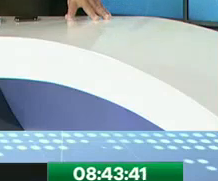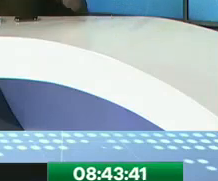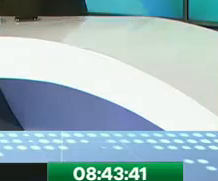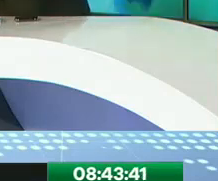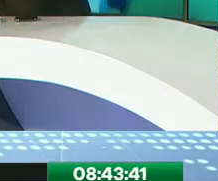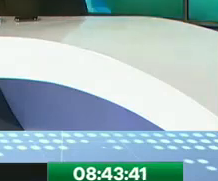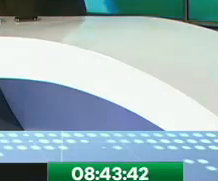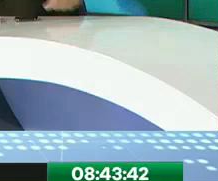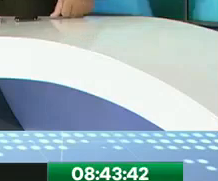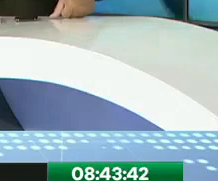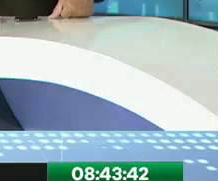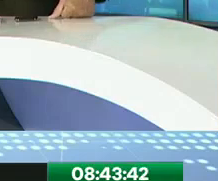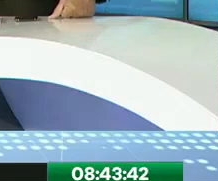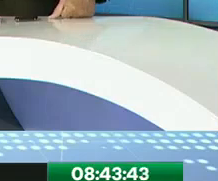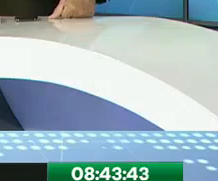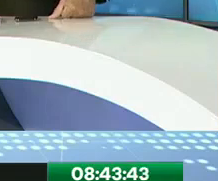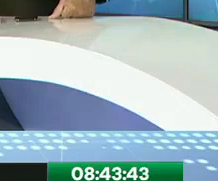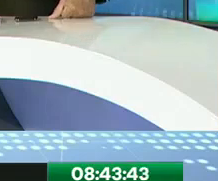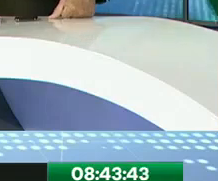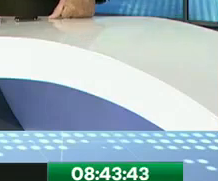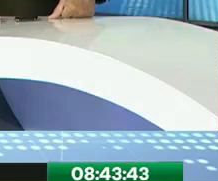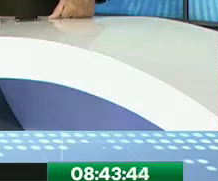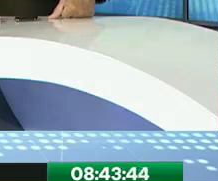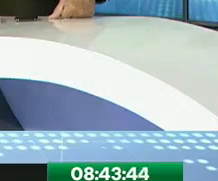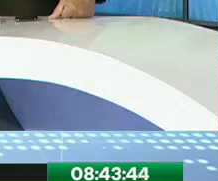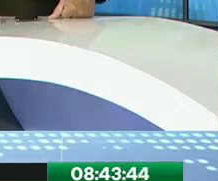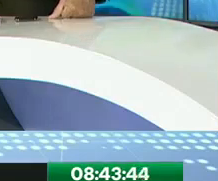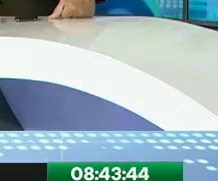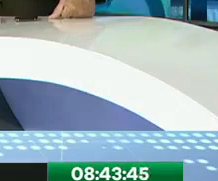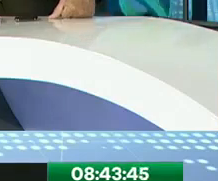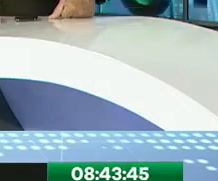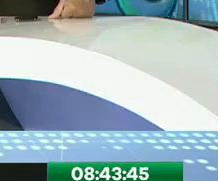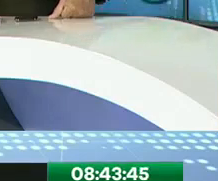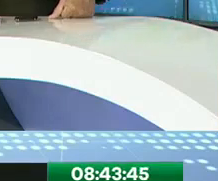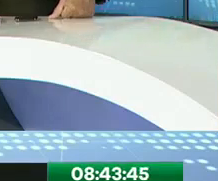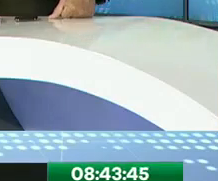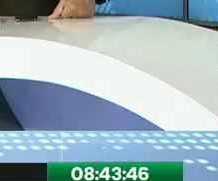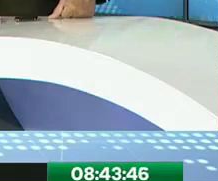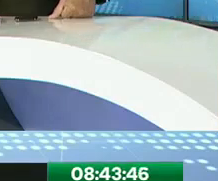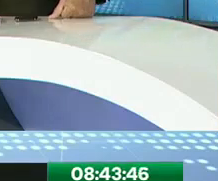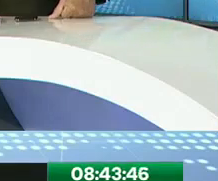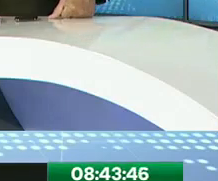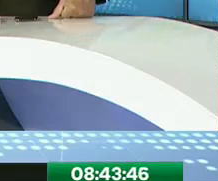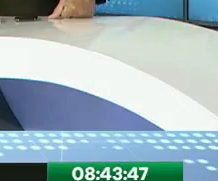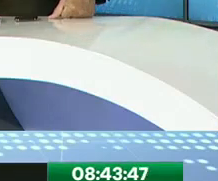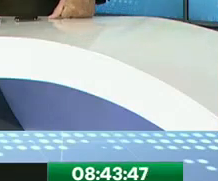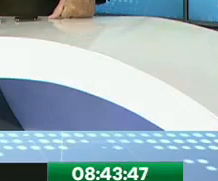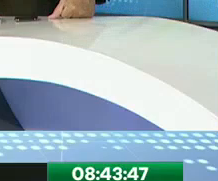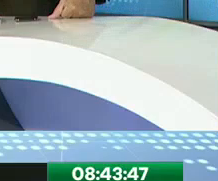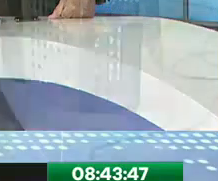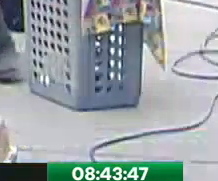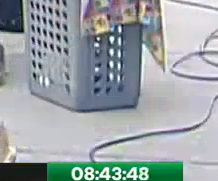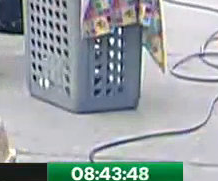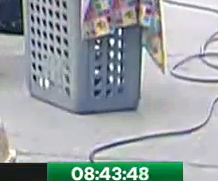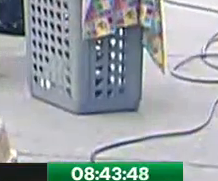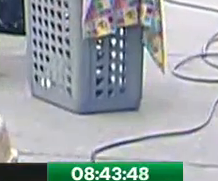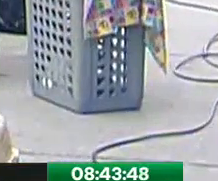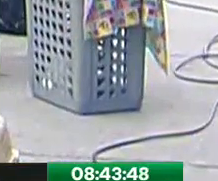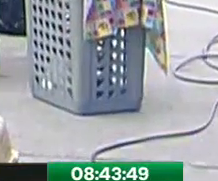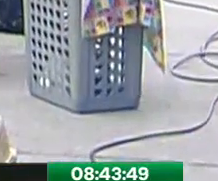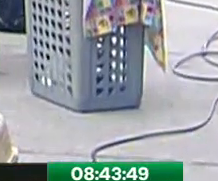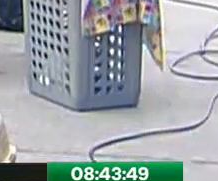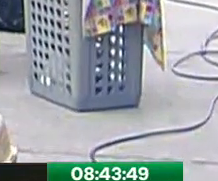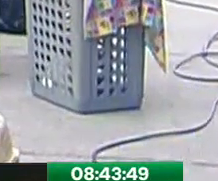estimado Hugo y amigos televidentes. Siempre es un gusto saludarlos. Estamos ubicados precisamente en la segunda etapa de la